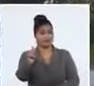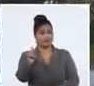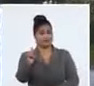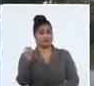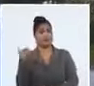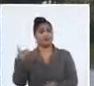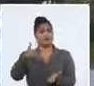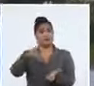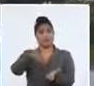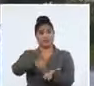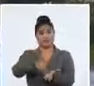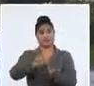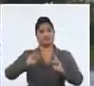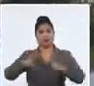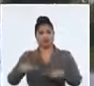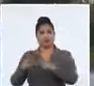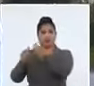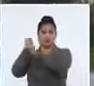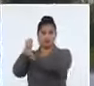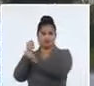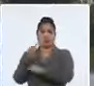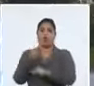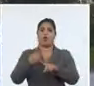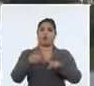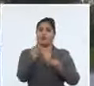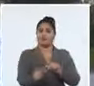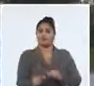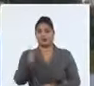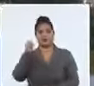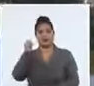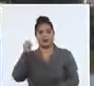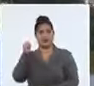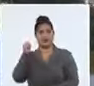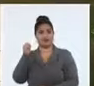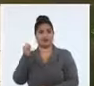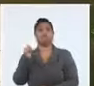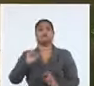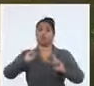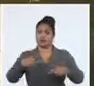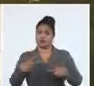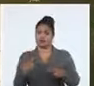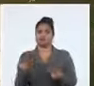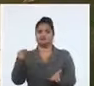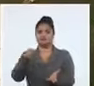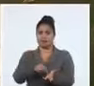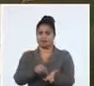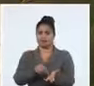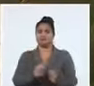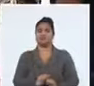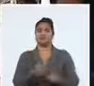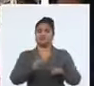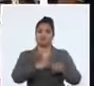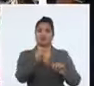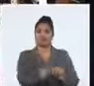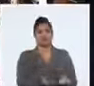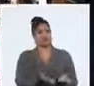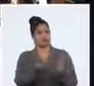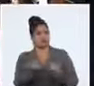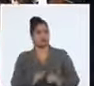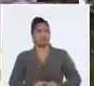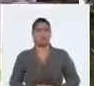porque se quedaba hoy fulano. Y tuve que mirar para atrás de nuevo porque no se puede quedar nadie. Elvis, patrón de Anayansi, con